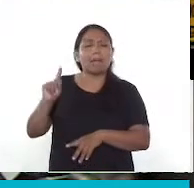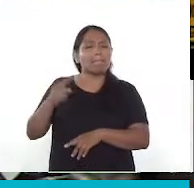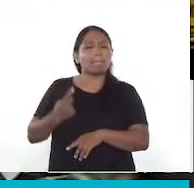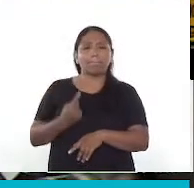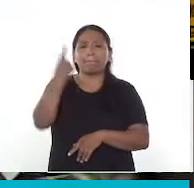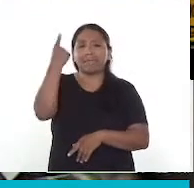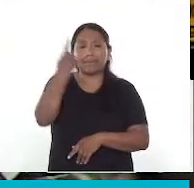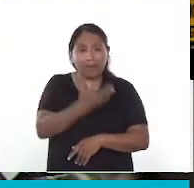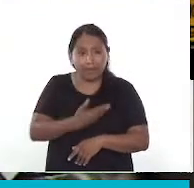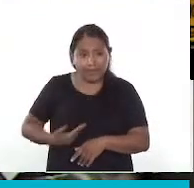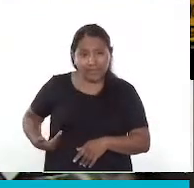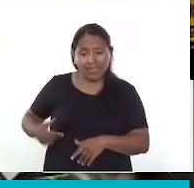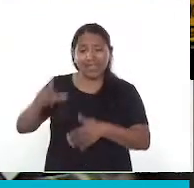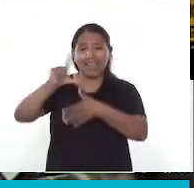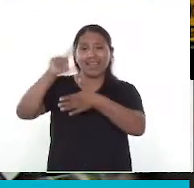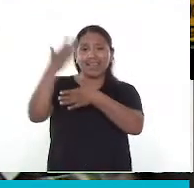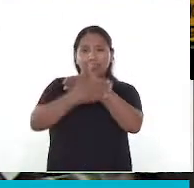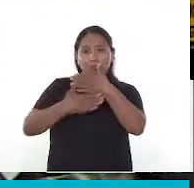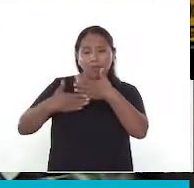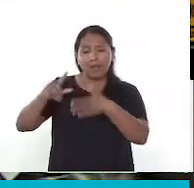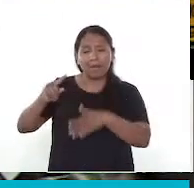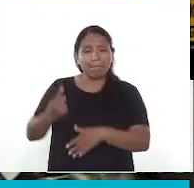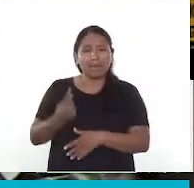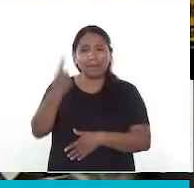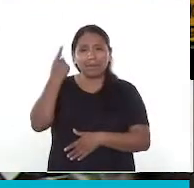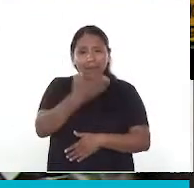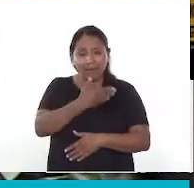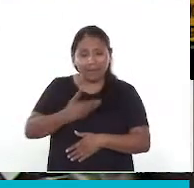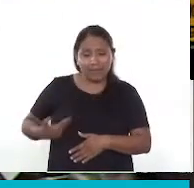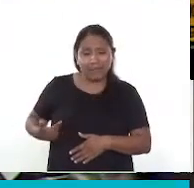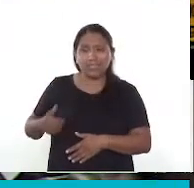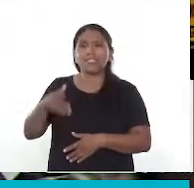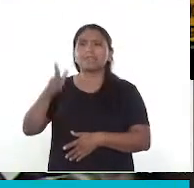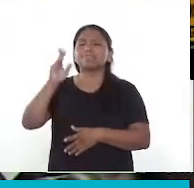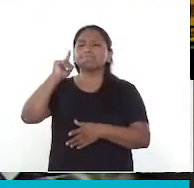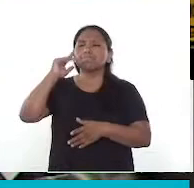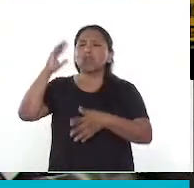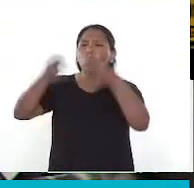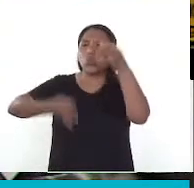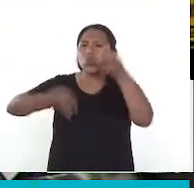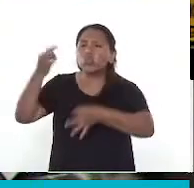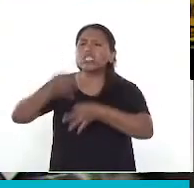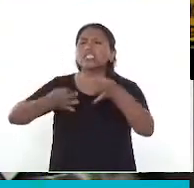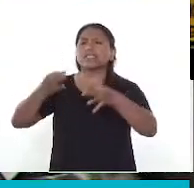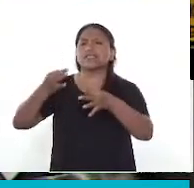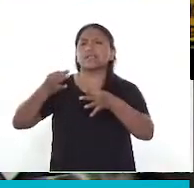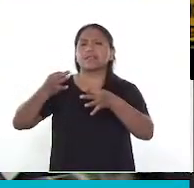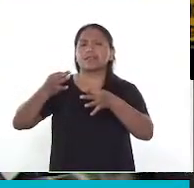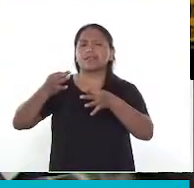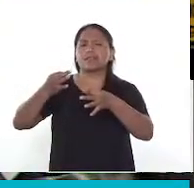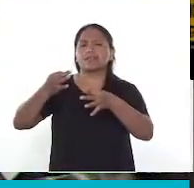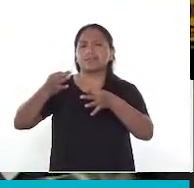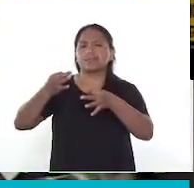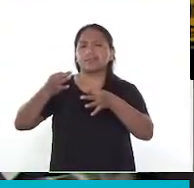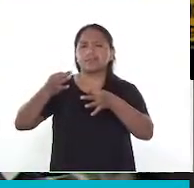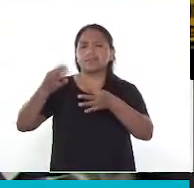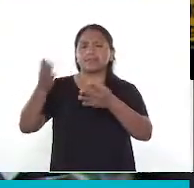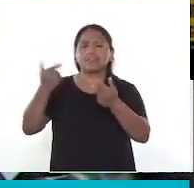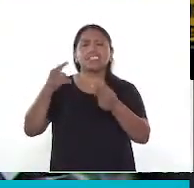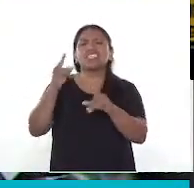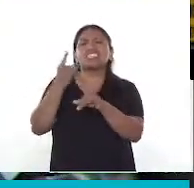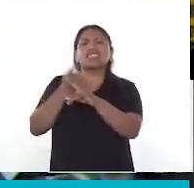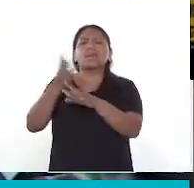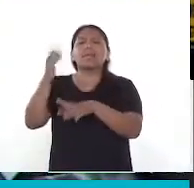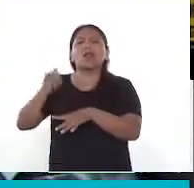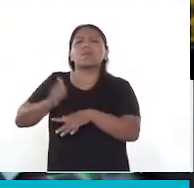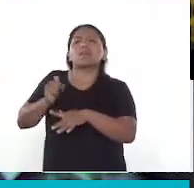presidente de latinoamérica que juzgó a los militares con la justicia civil siempre se juzgaba a